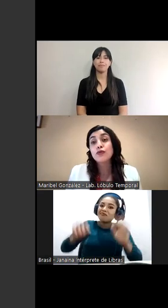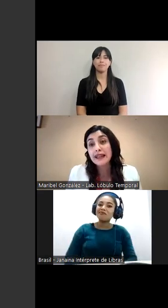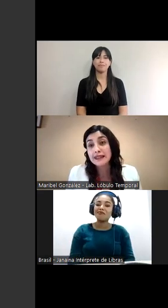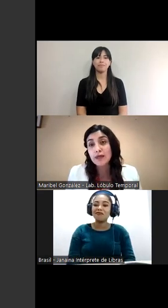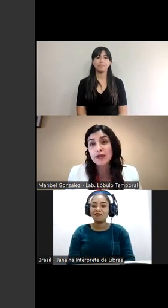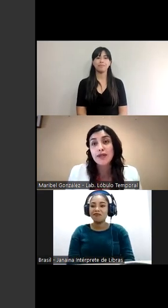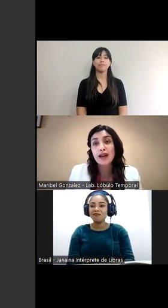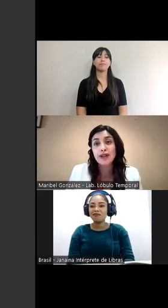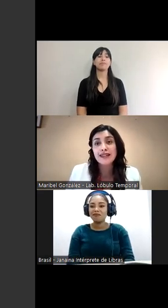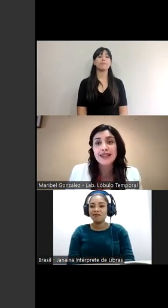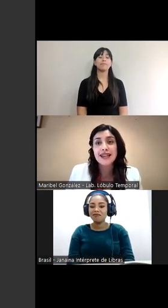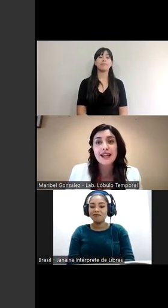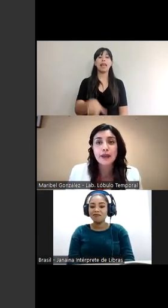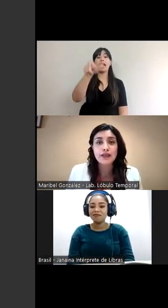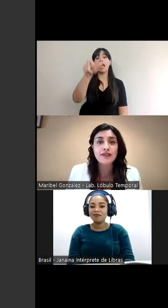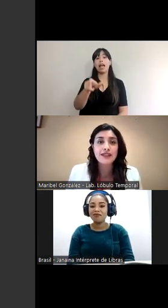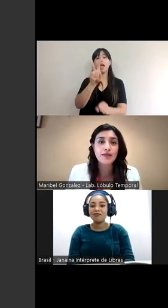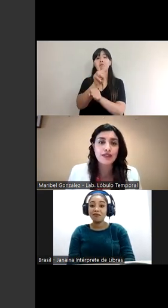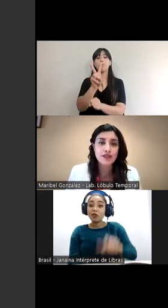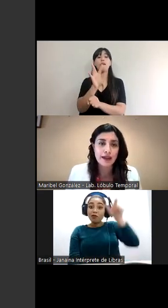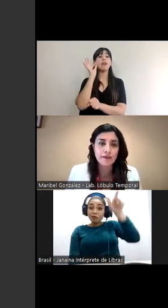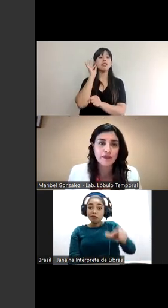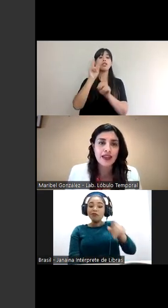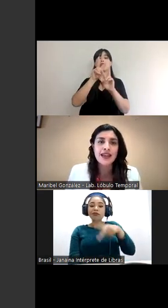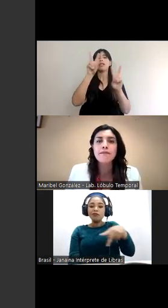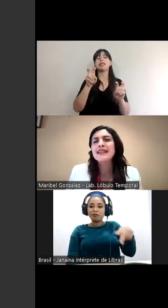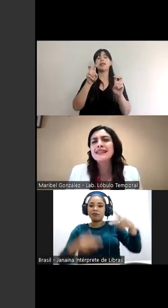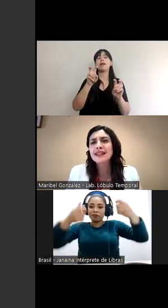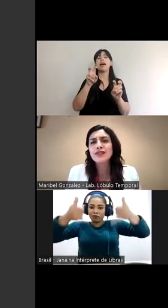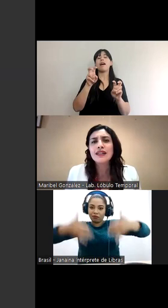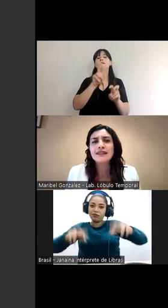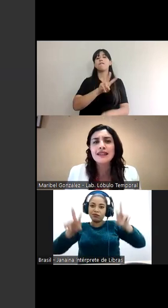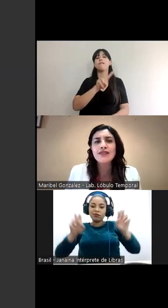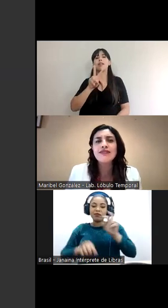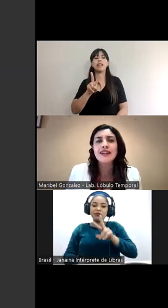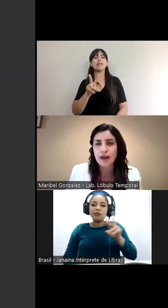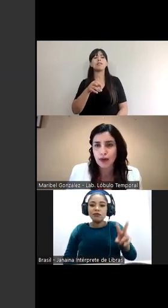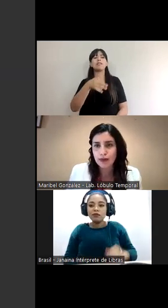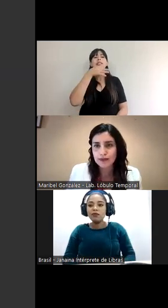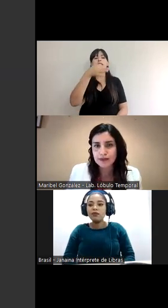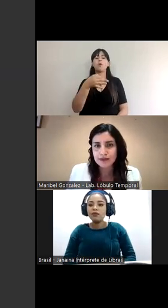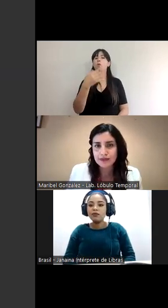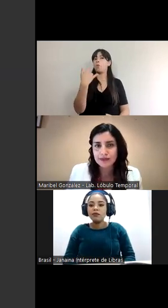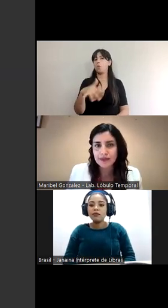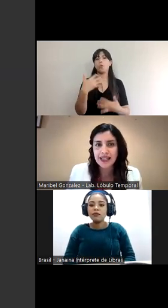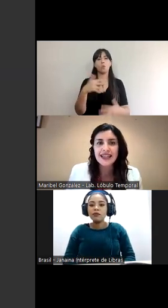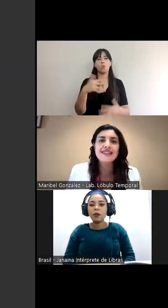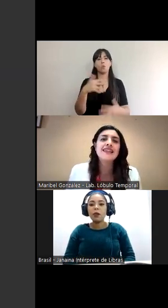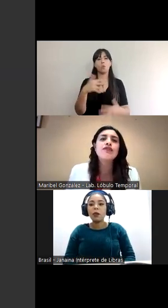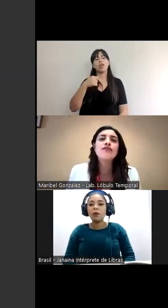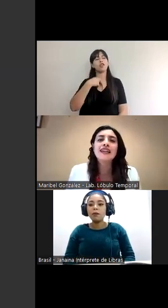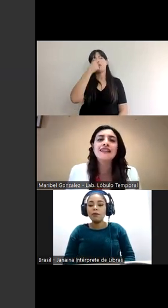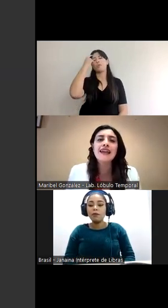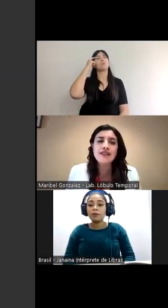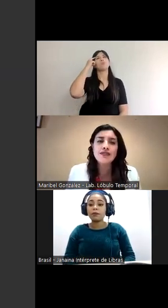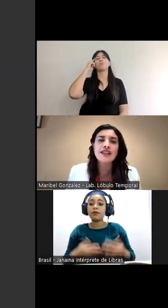Por su parte, una educadora señala respecto del vernáculo visual. Me hace tanto sentido el vernáculo. Ya